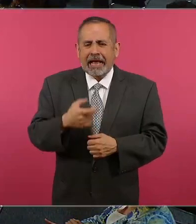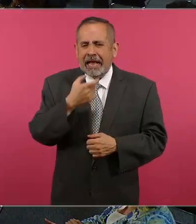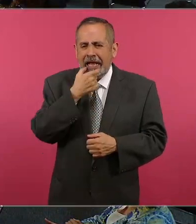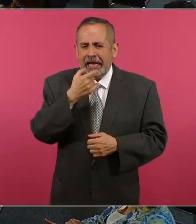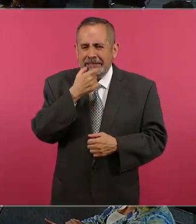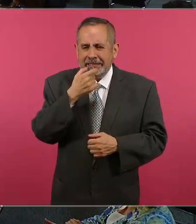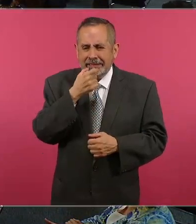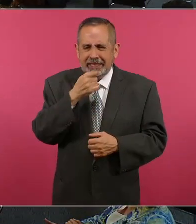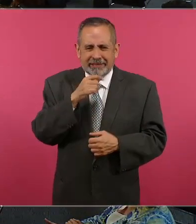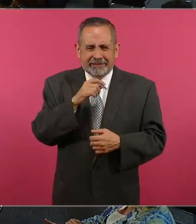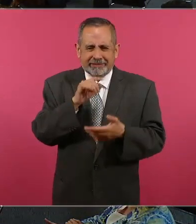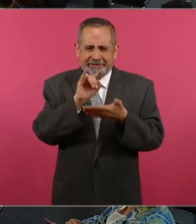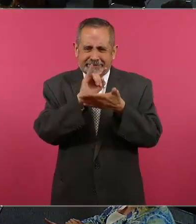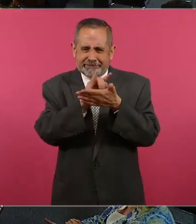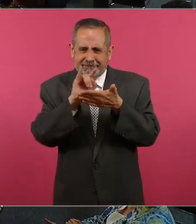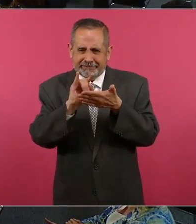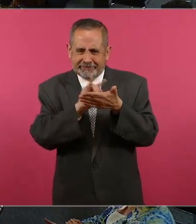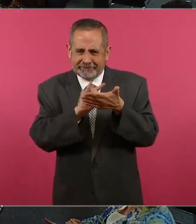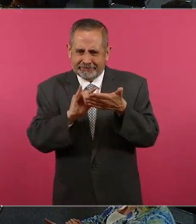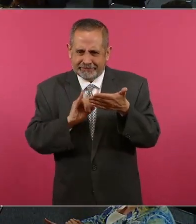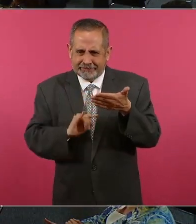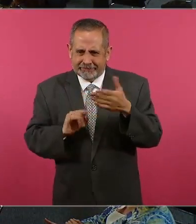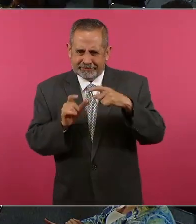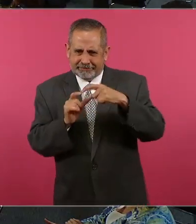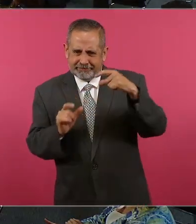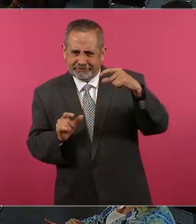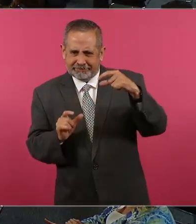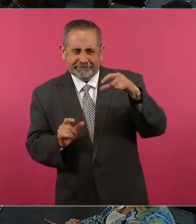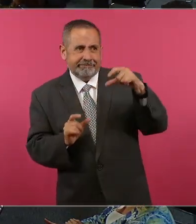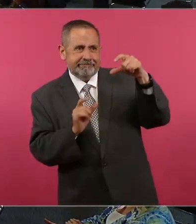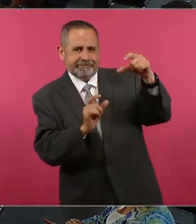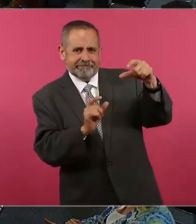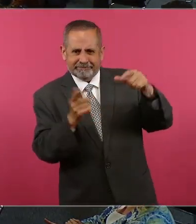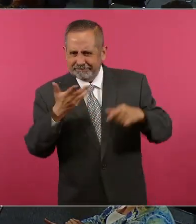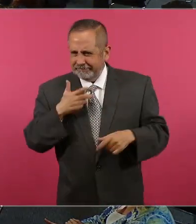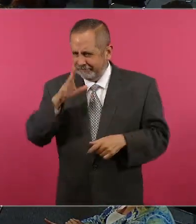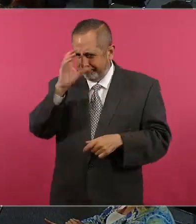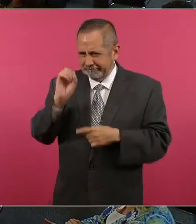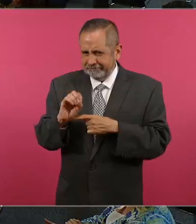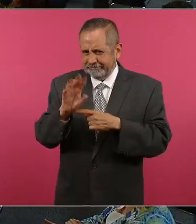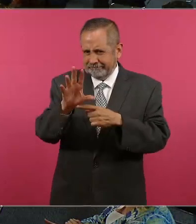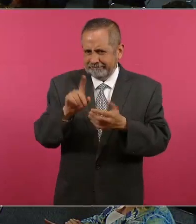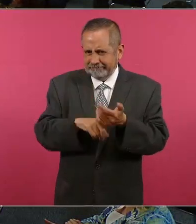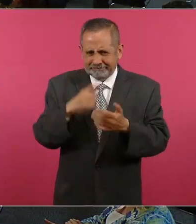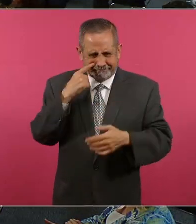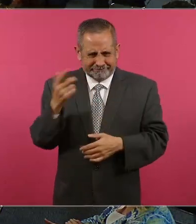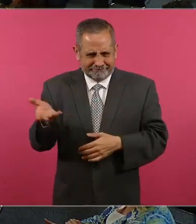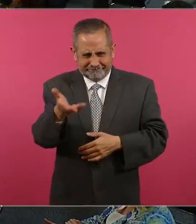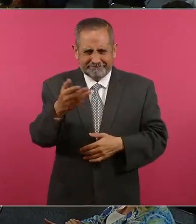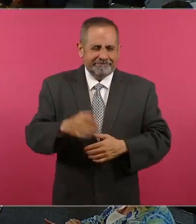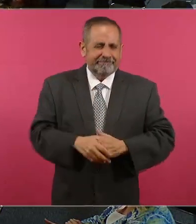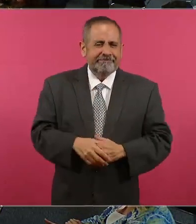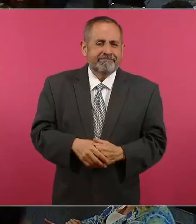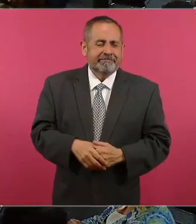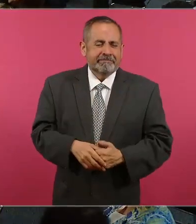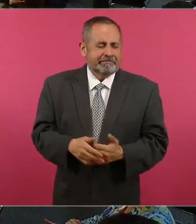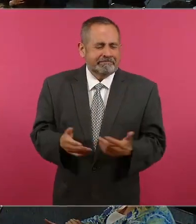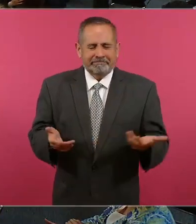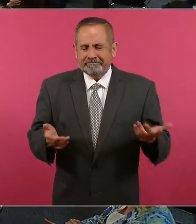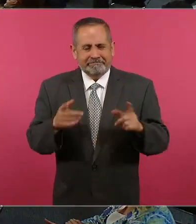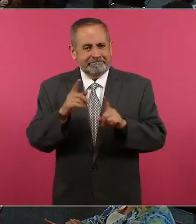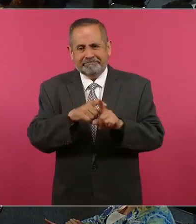la suavicrema, sí. ¿No tienes por ahí una foto de la suavicrema? Sí.